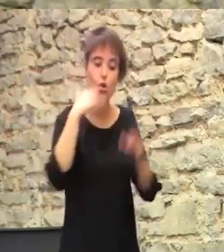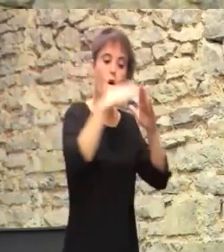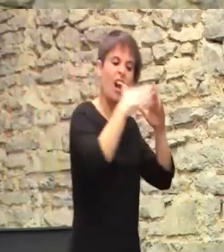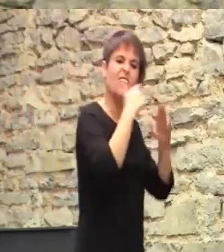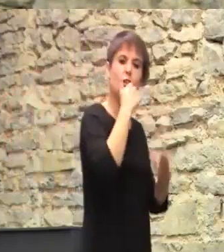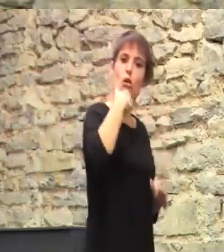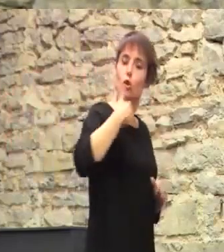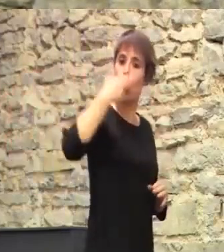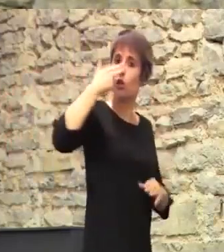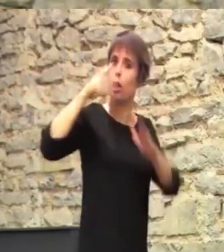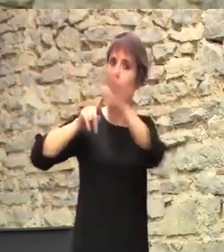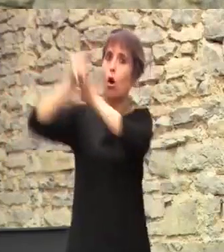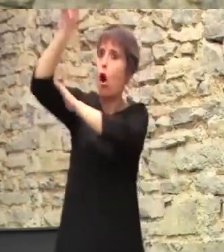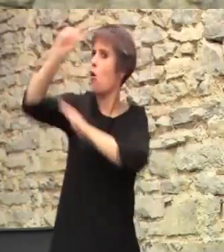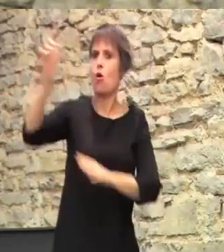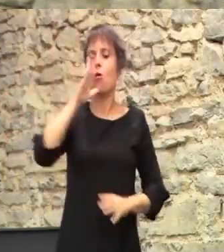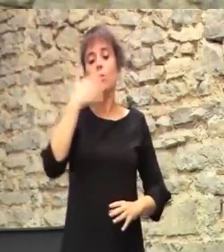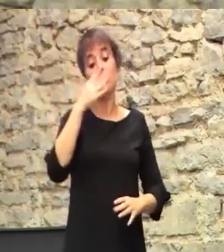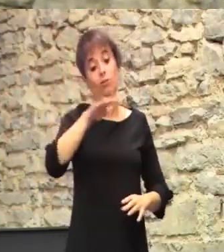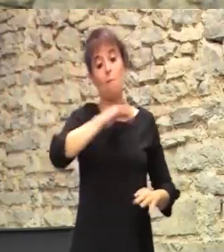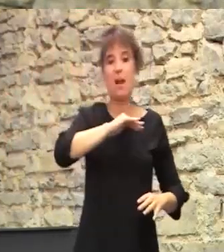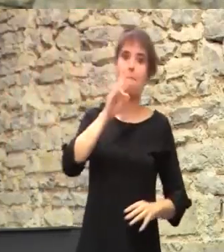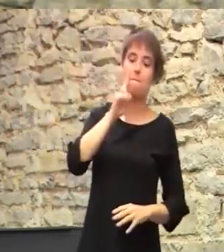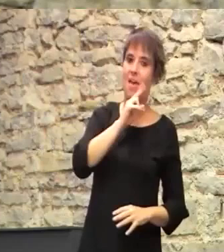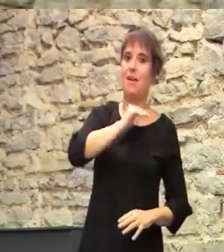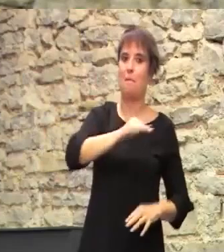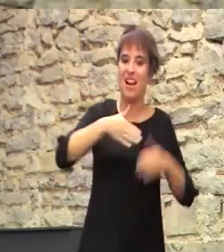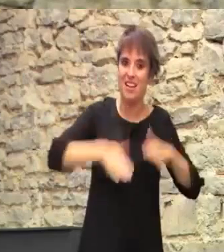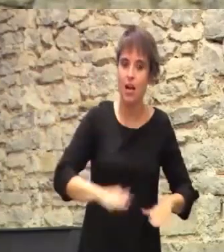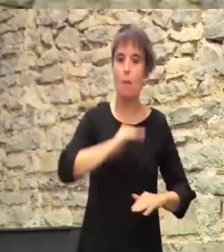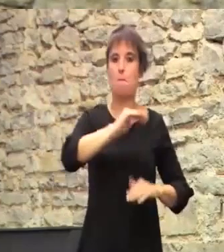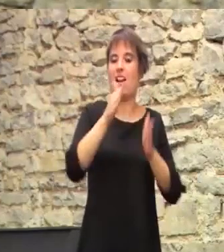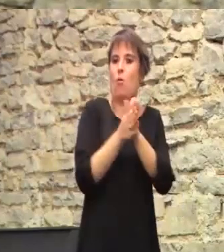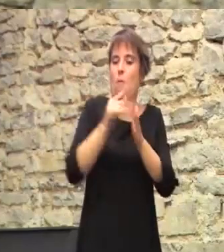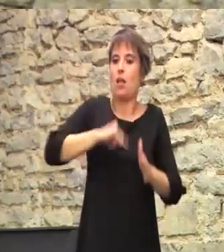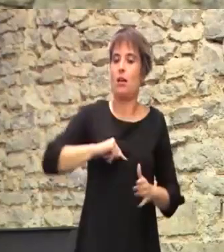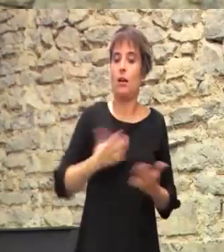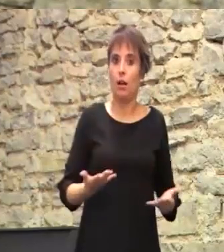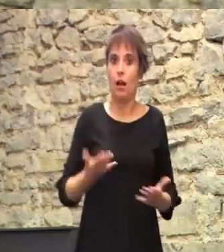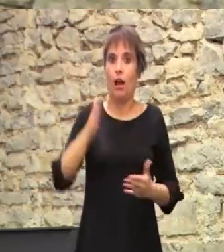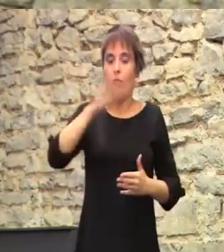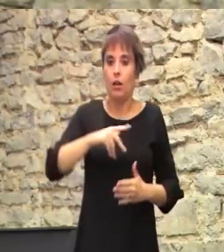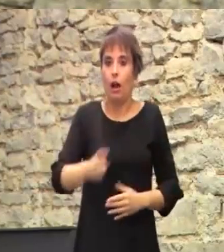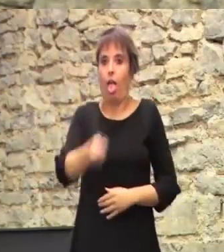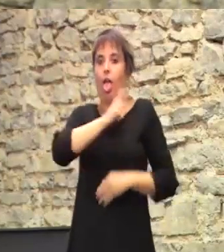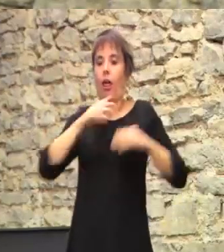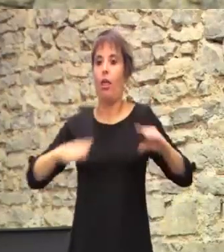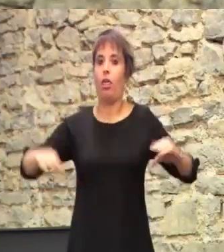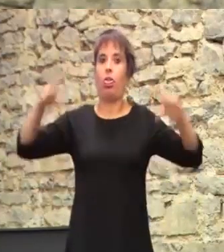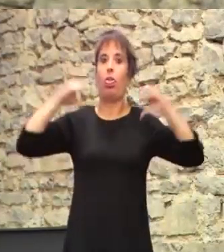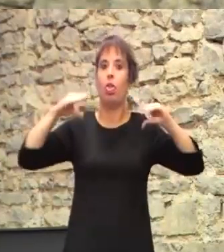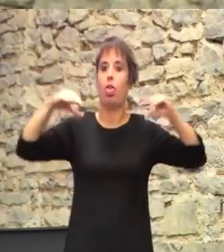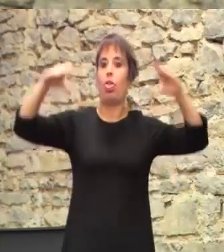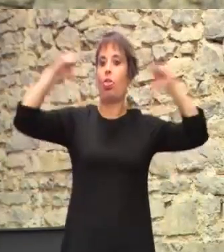porque puedo ser mala madre mala hija o mala compañera entonces esto agobia cansa claro que si